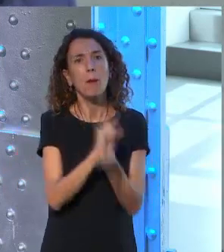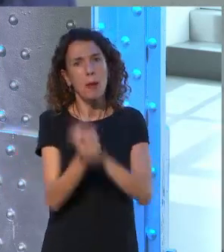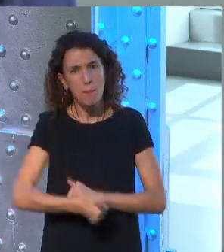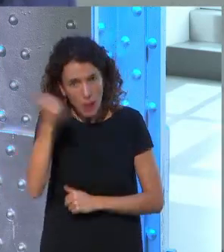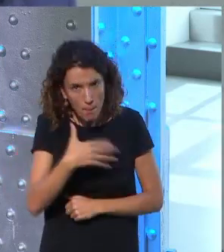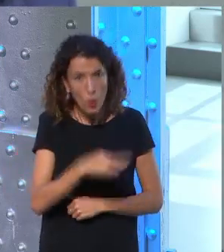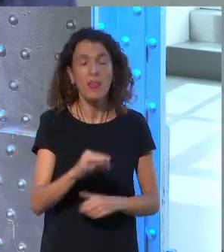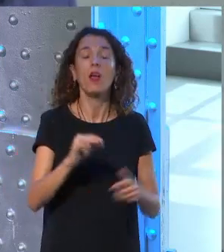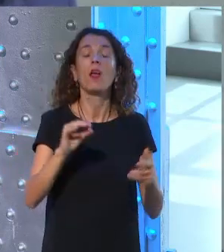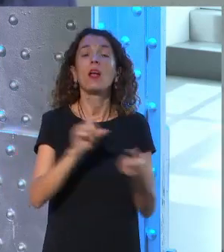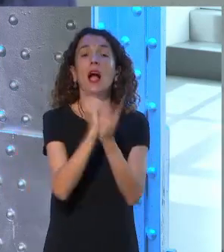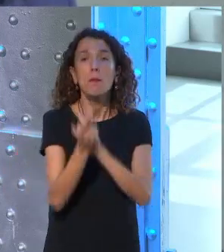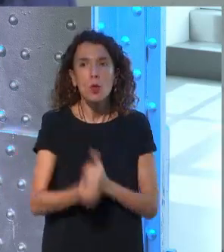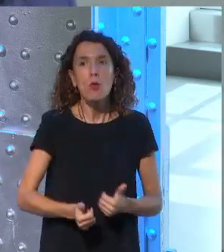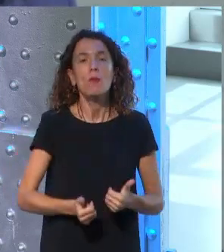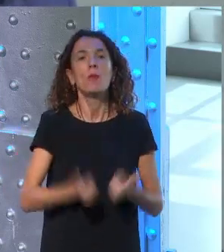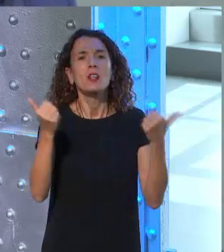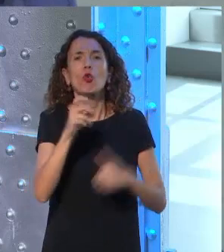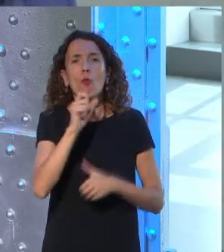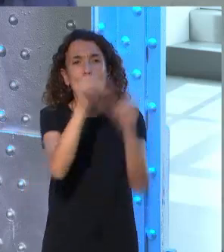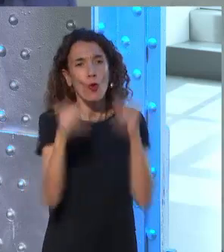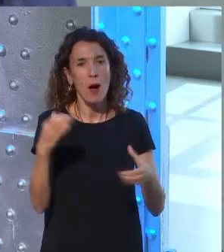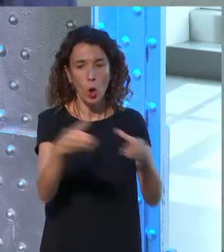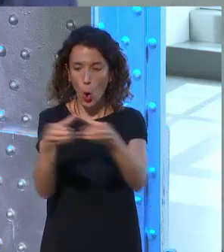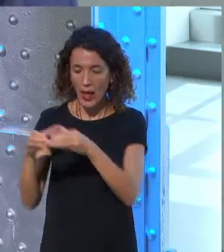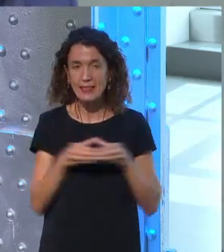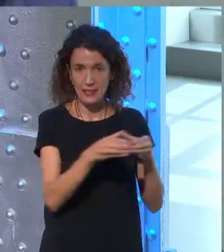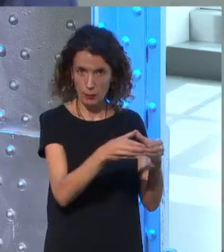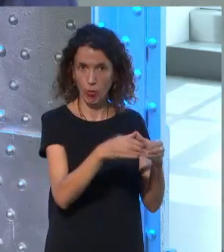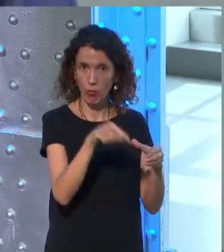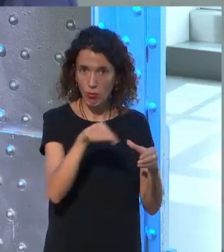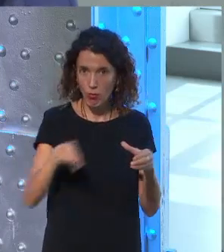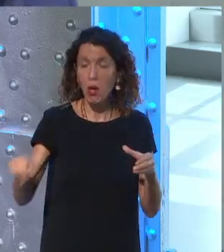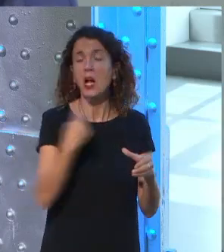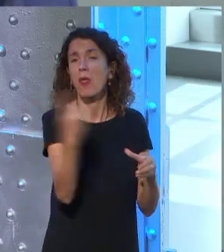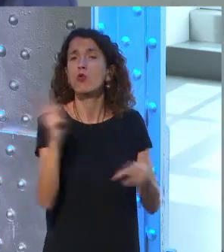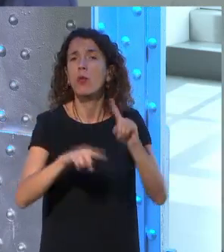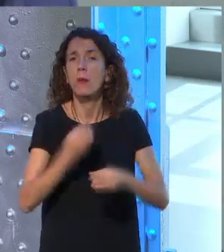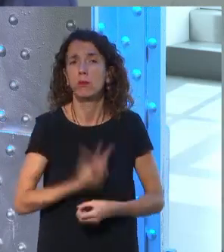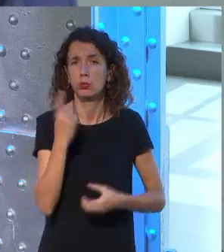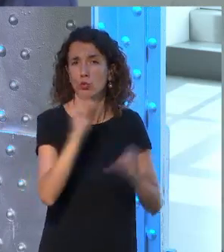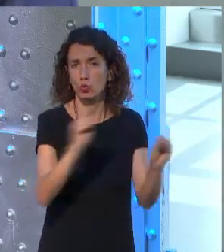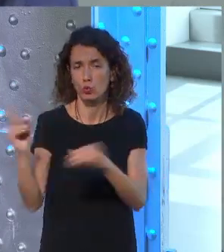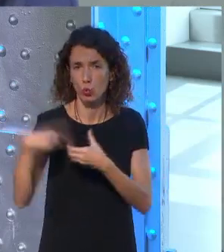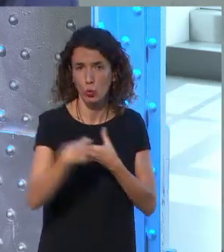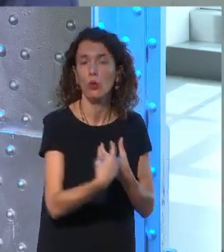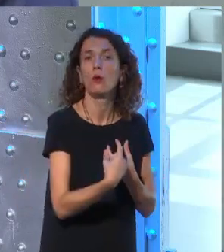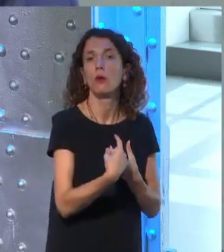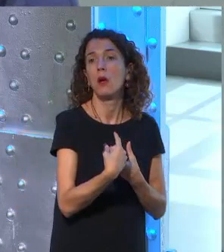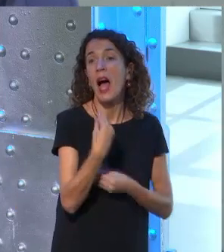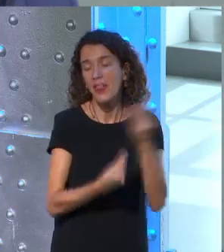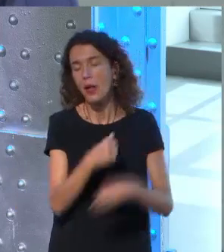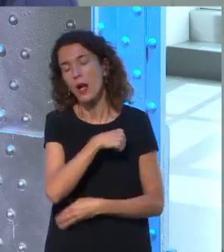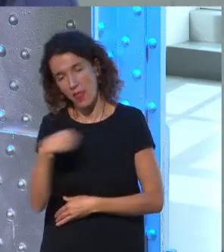ayudar mucho más al cambio colectivamente, desde cualquier tipo de colectivo, eso lo tiene que decidir cada uno, que lo que cada uno podemos hacer,